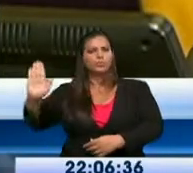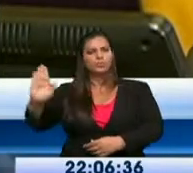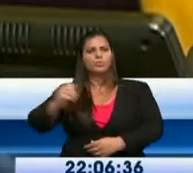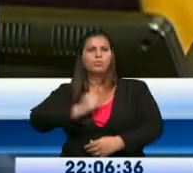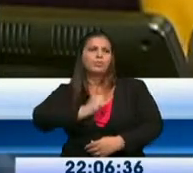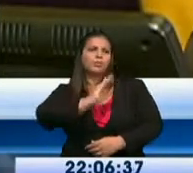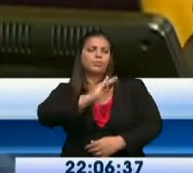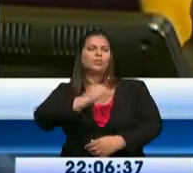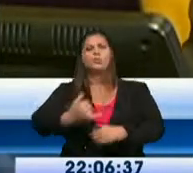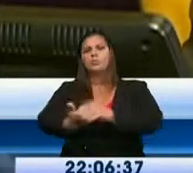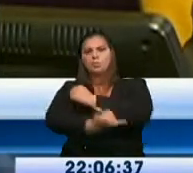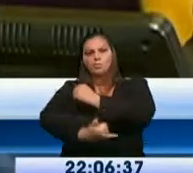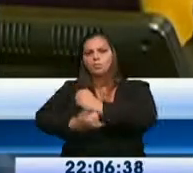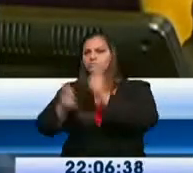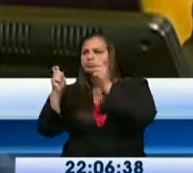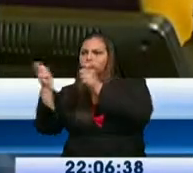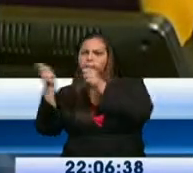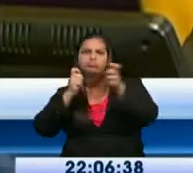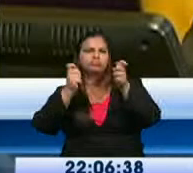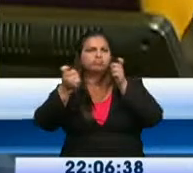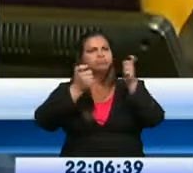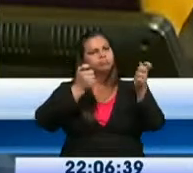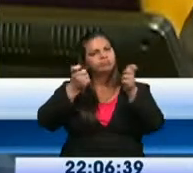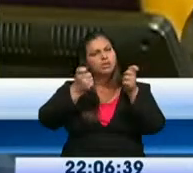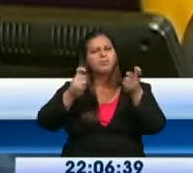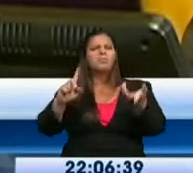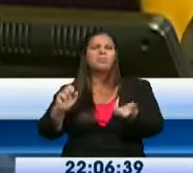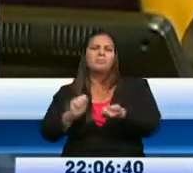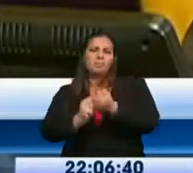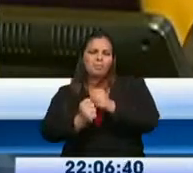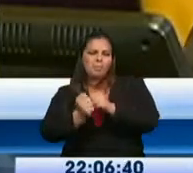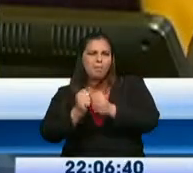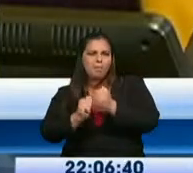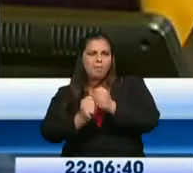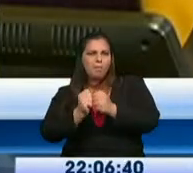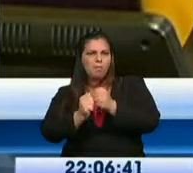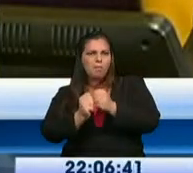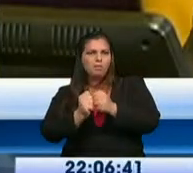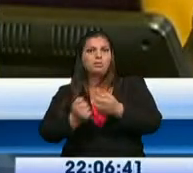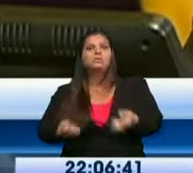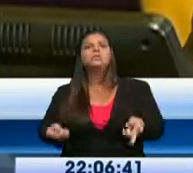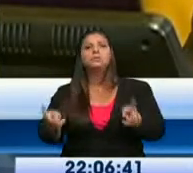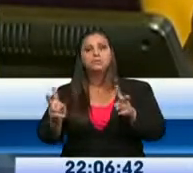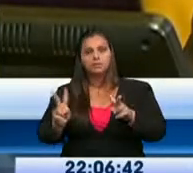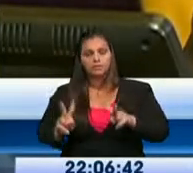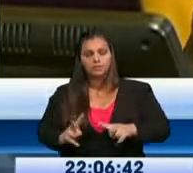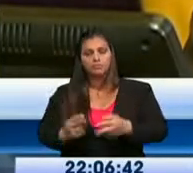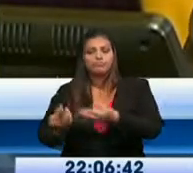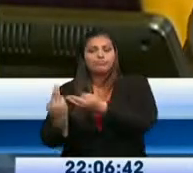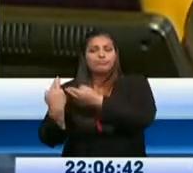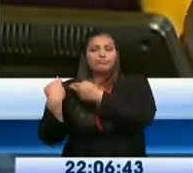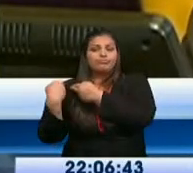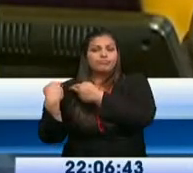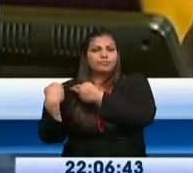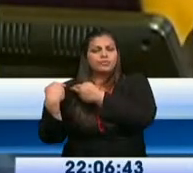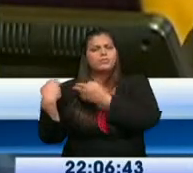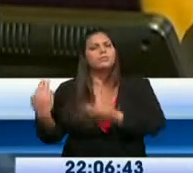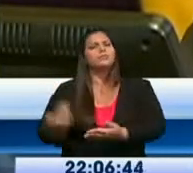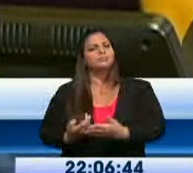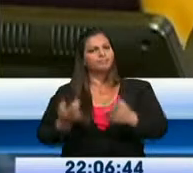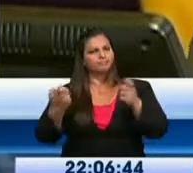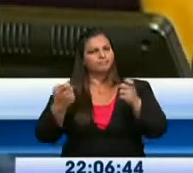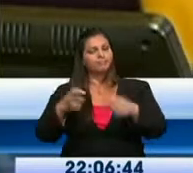problema bilateral, pero que nos afecta como región, y también pues un poco asumiendo las responsabilidades que nos da la presidencia de la